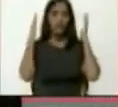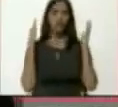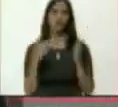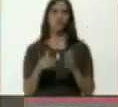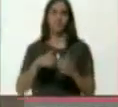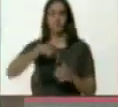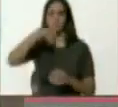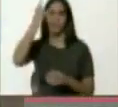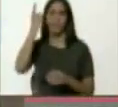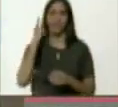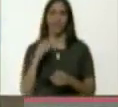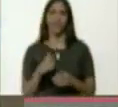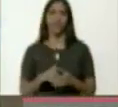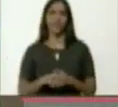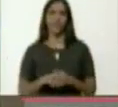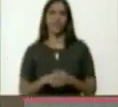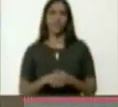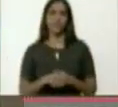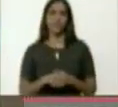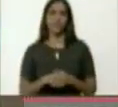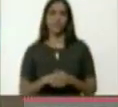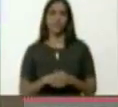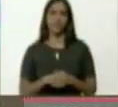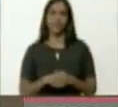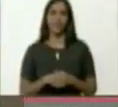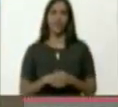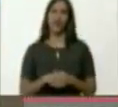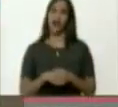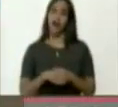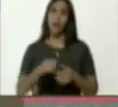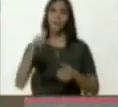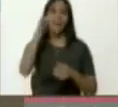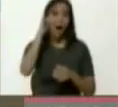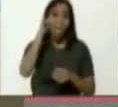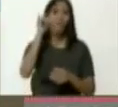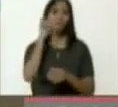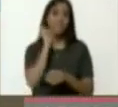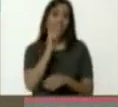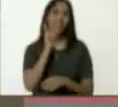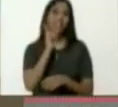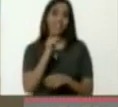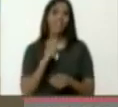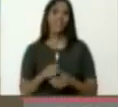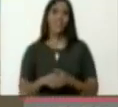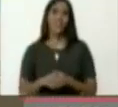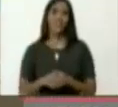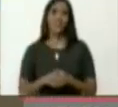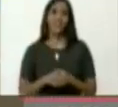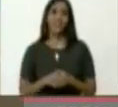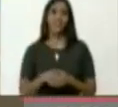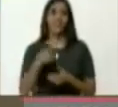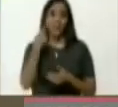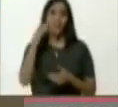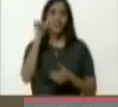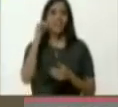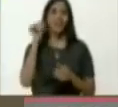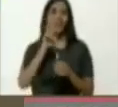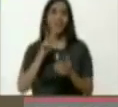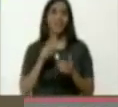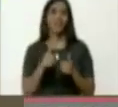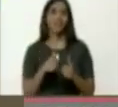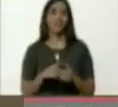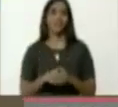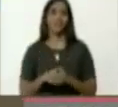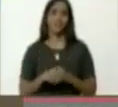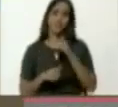pena! Un concierto. ¡Ay, me estaban pero ponchando! No, bien, viste! Cuando me ponchan, leo bien. Mira, Johanna